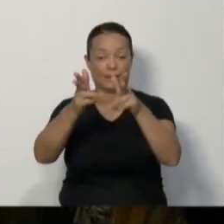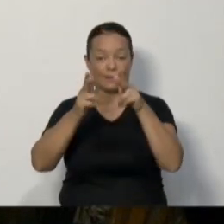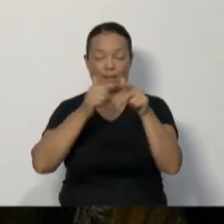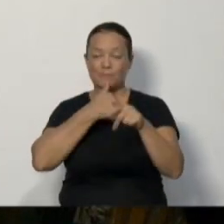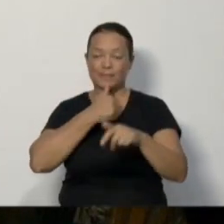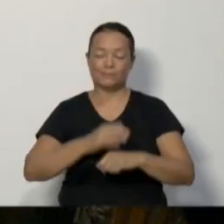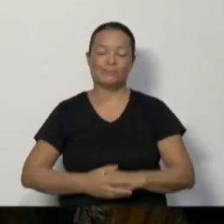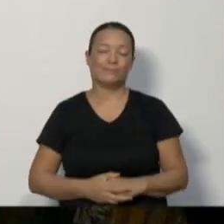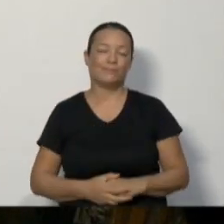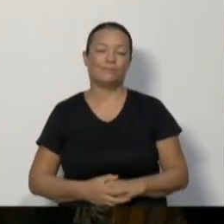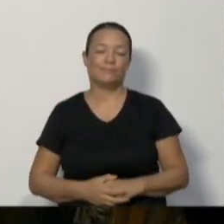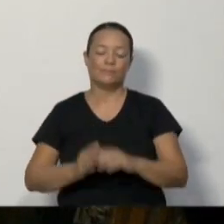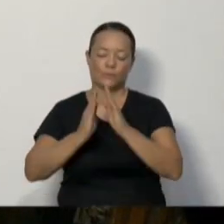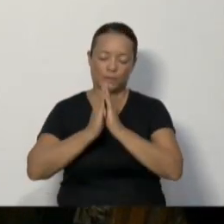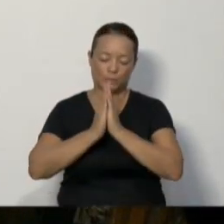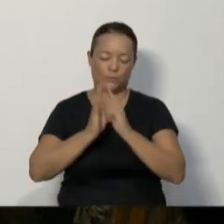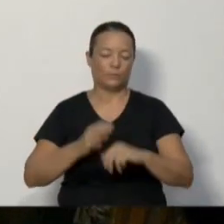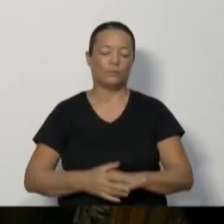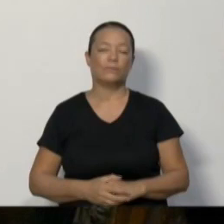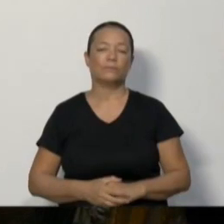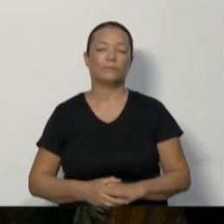vida eterna. Amén. Oremos.